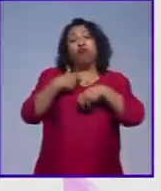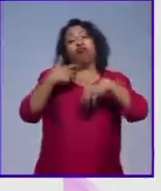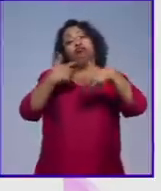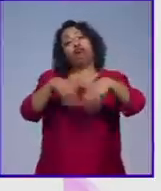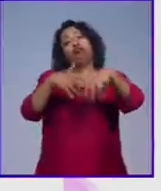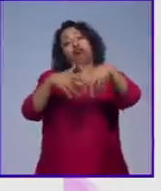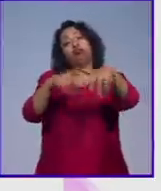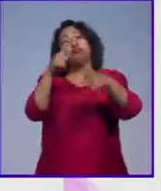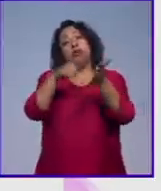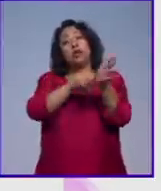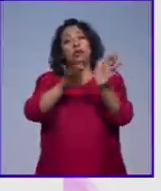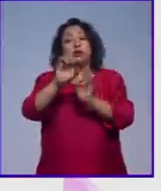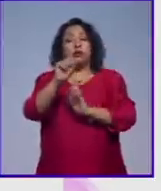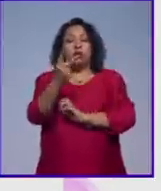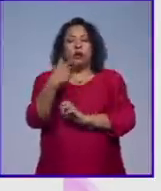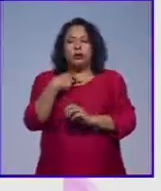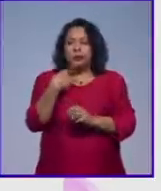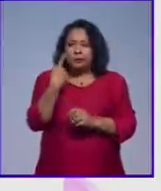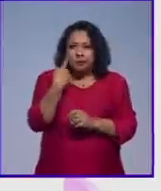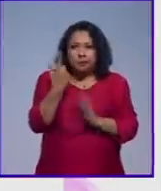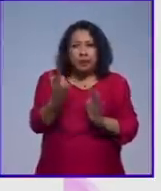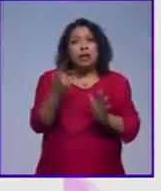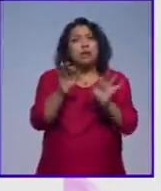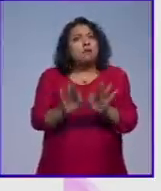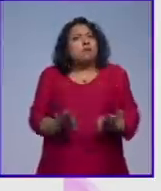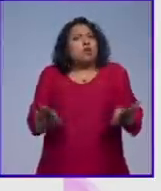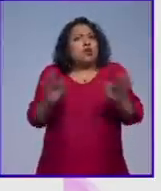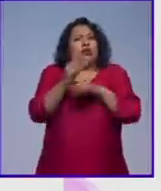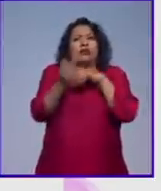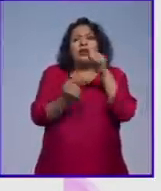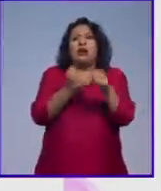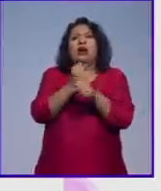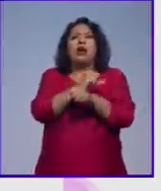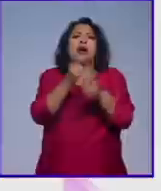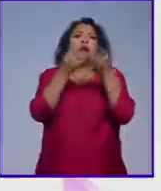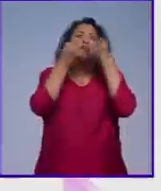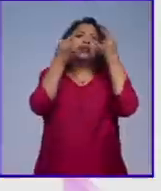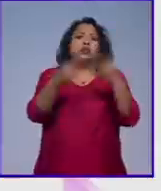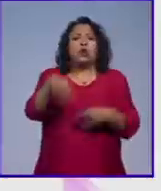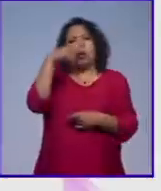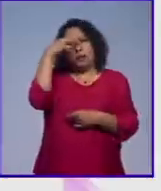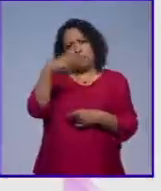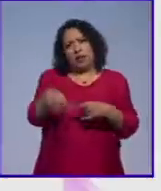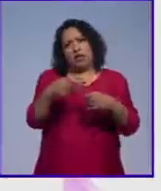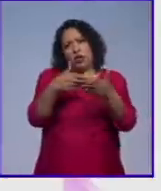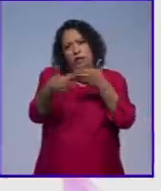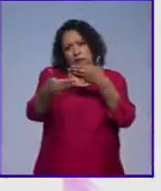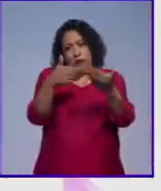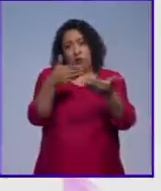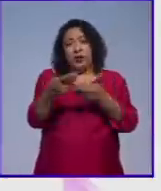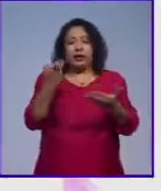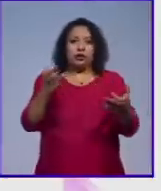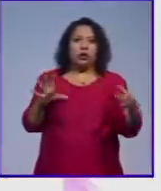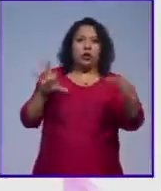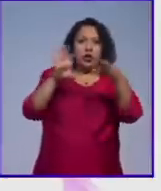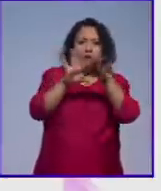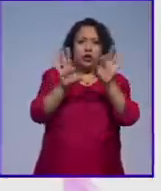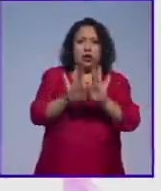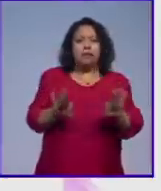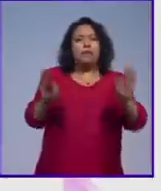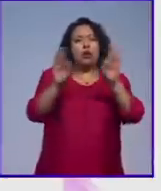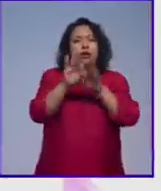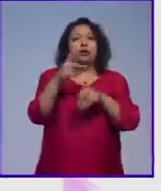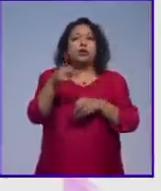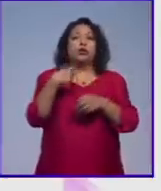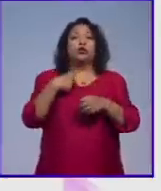el consenso es definitivo. El 68 es el año más significativo en la historia del México contemporáneo. Y eso nos conecta con una obra importante,